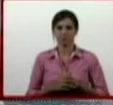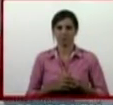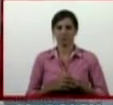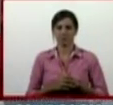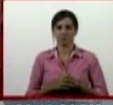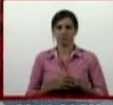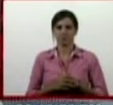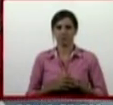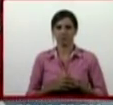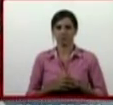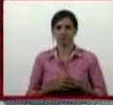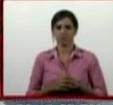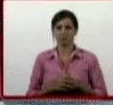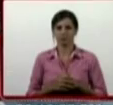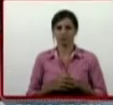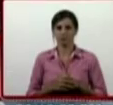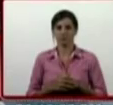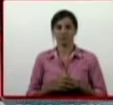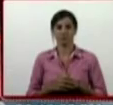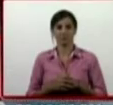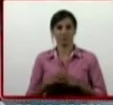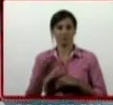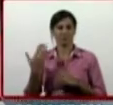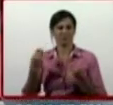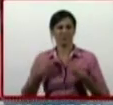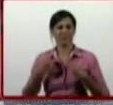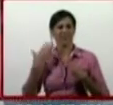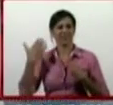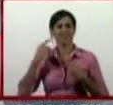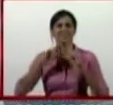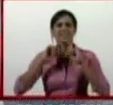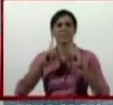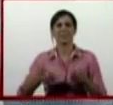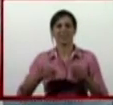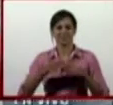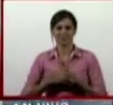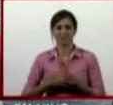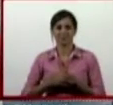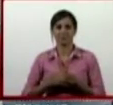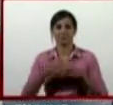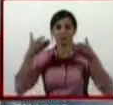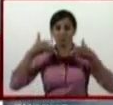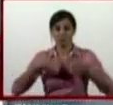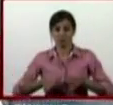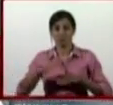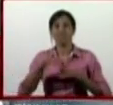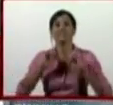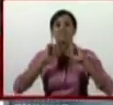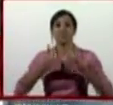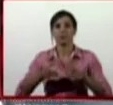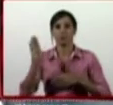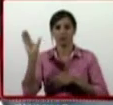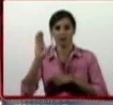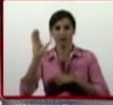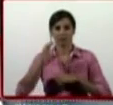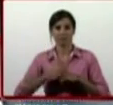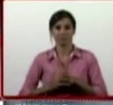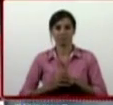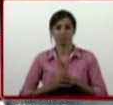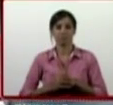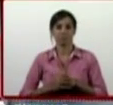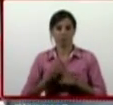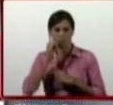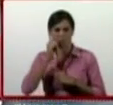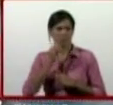de Santa Rosalía, el cementerio, nacido y criado en el cementerio en Caracas, así es, hombre del